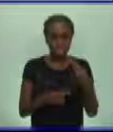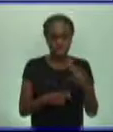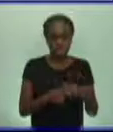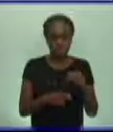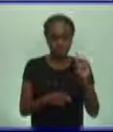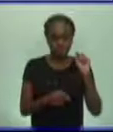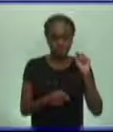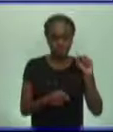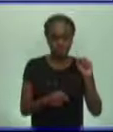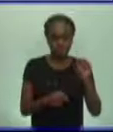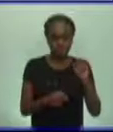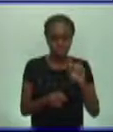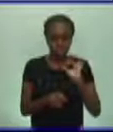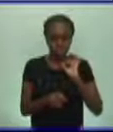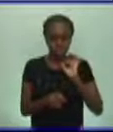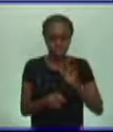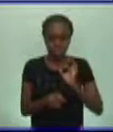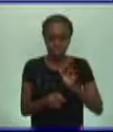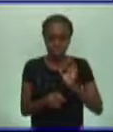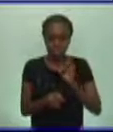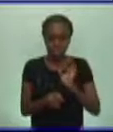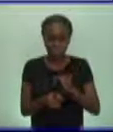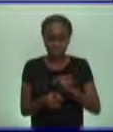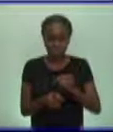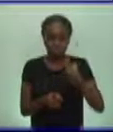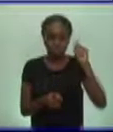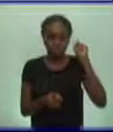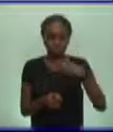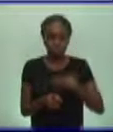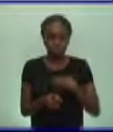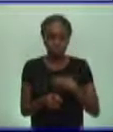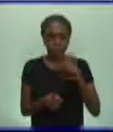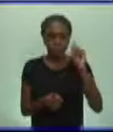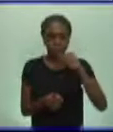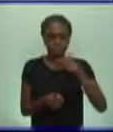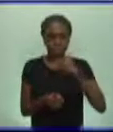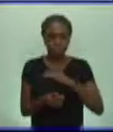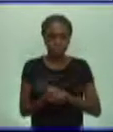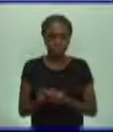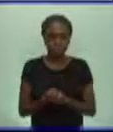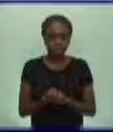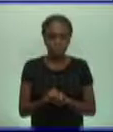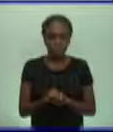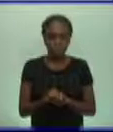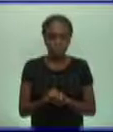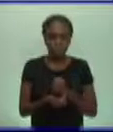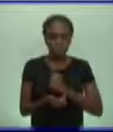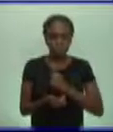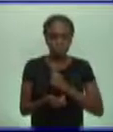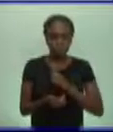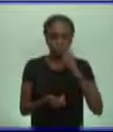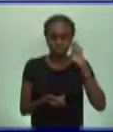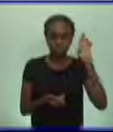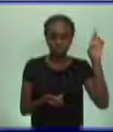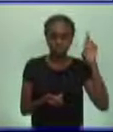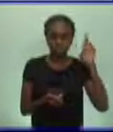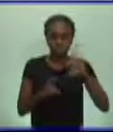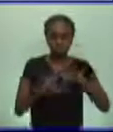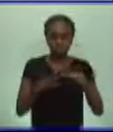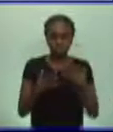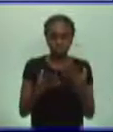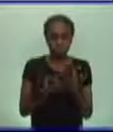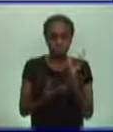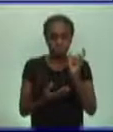son esdrújulas y siempre llevan tilde. Les sugiero, mis alumnos, que todas estas palabras